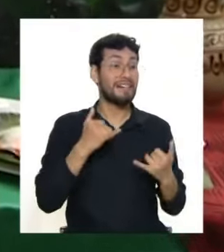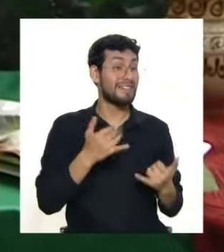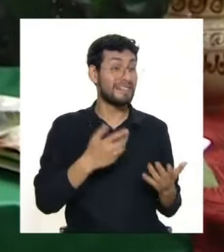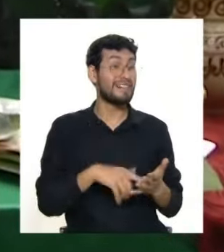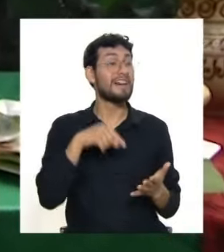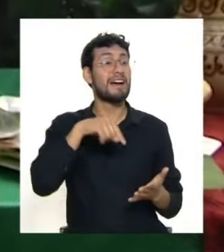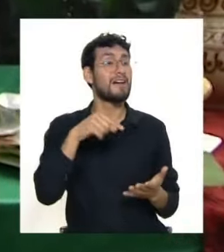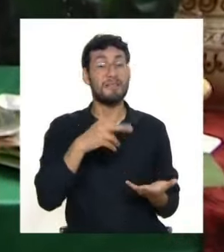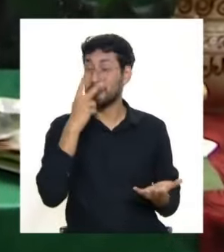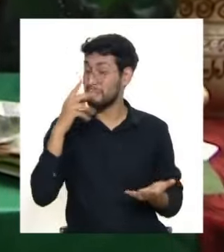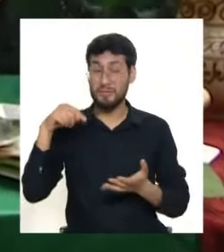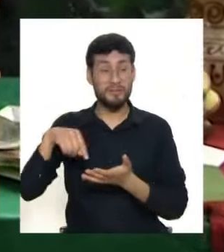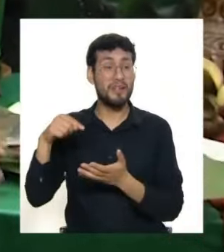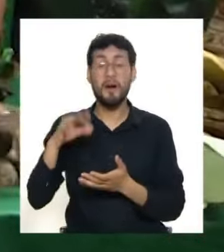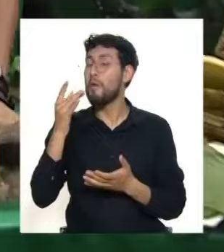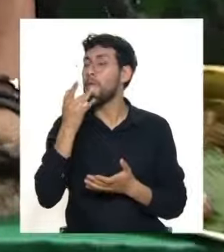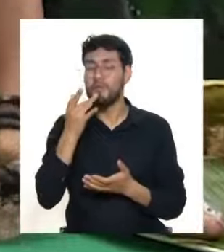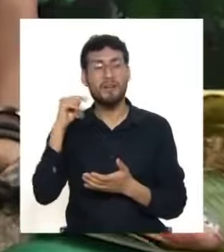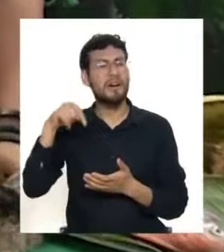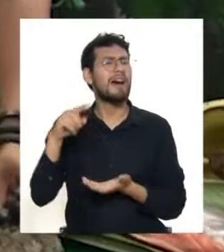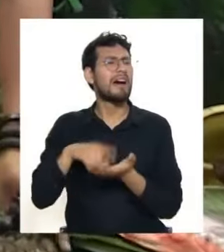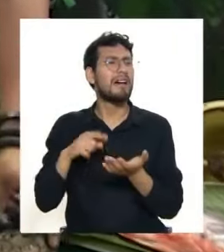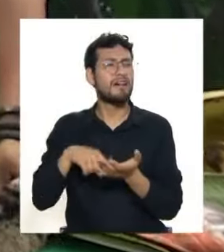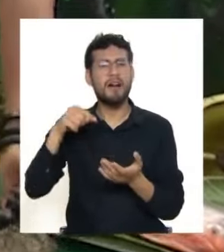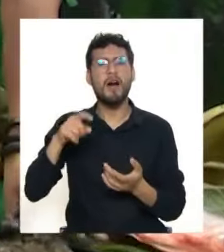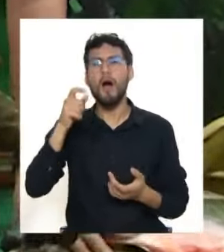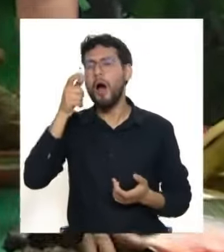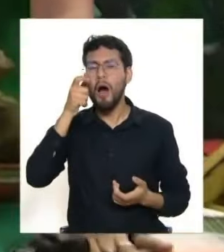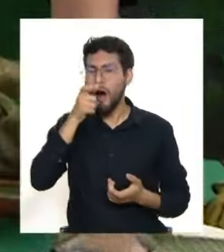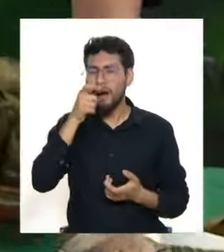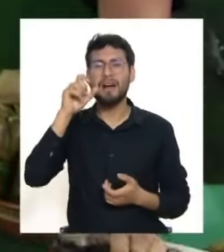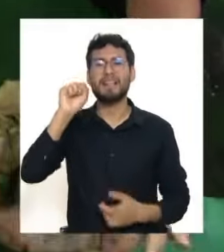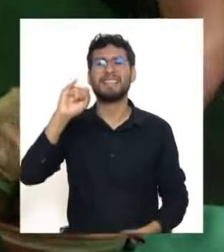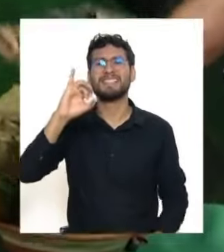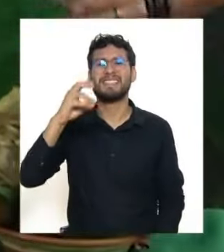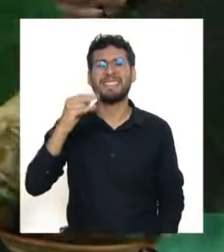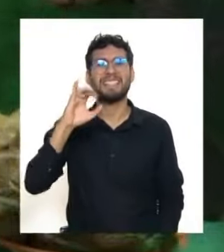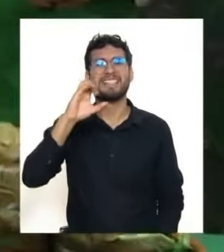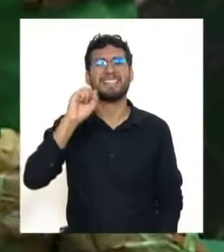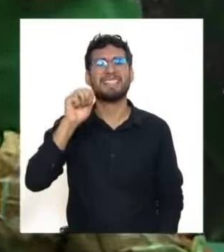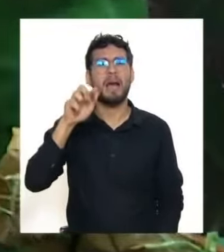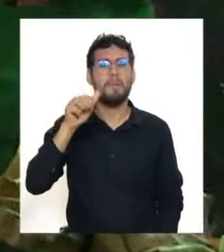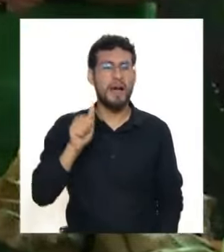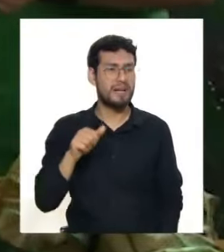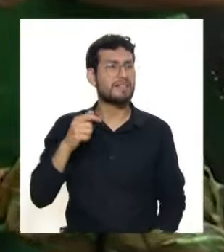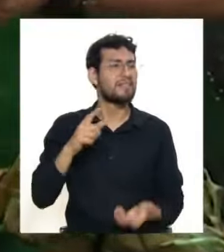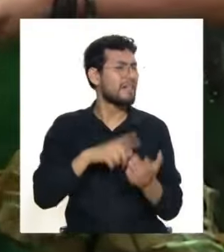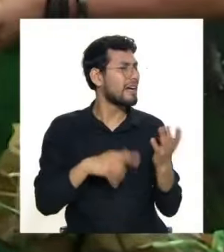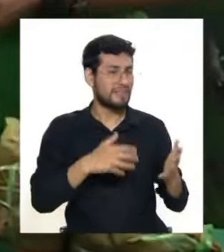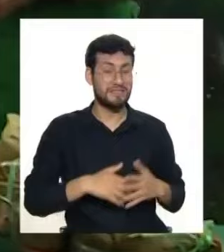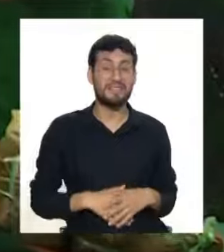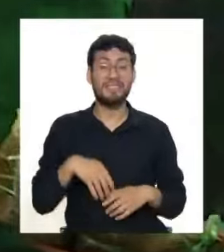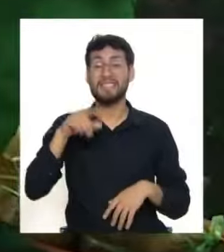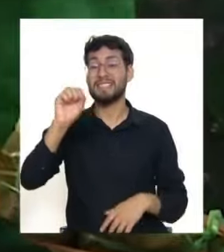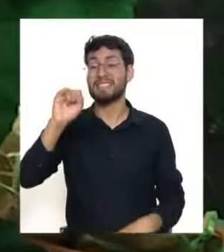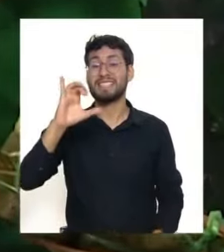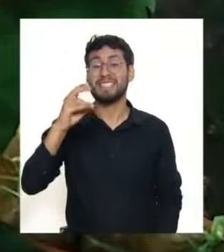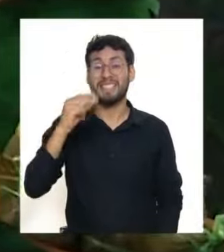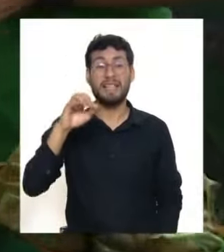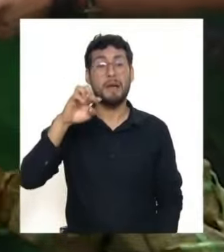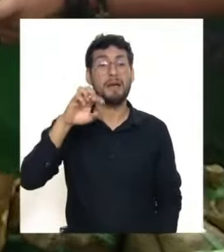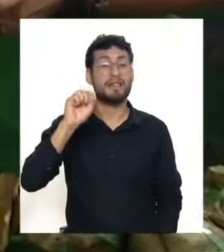Esto y aquí es un, mira, esto es un elixir. Aquí hemos traído las hormigas psiquizapas. ¿Ya? Las hormigas psiquizapas. Sí, psiquizapa